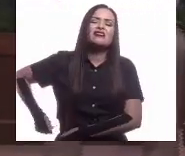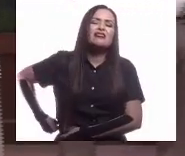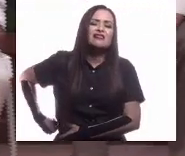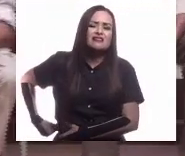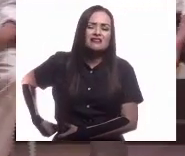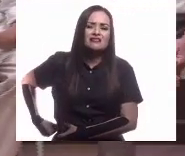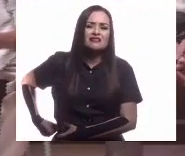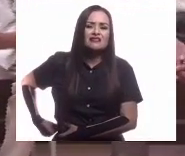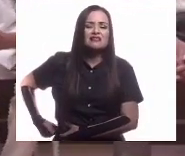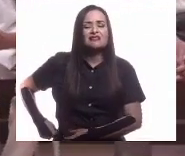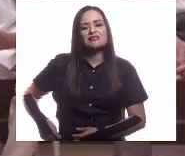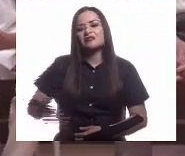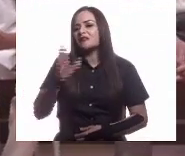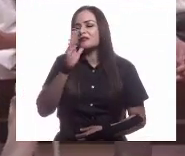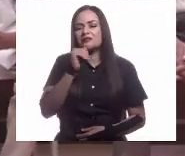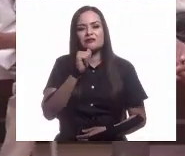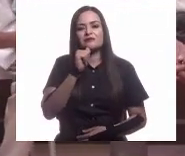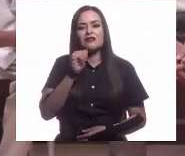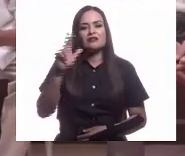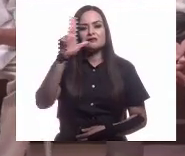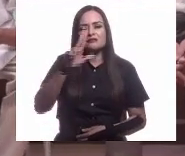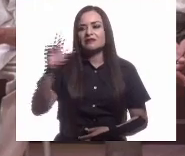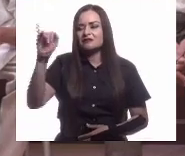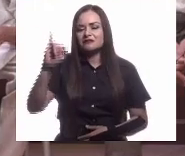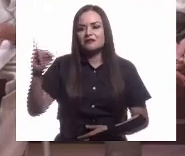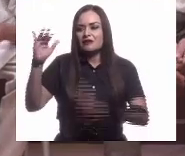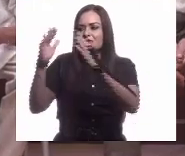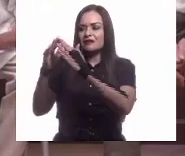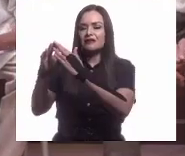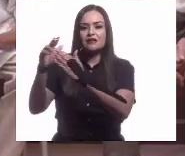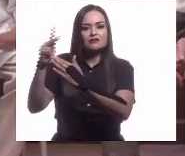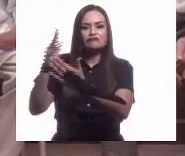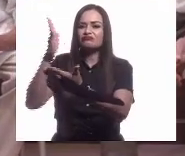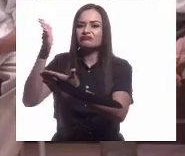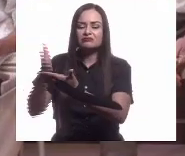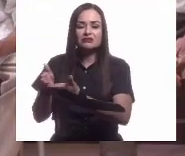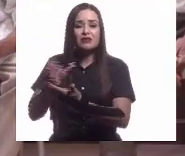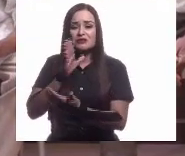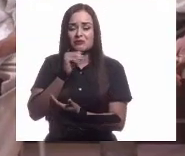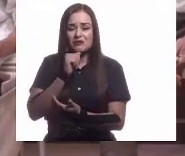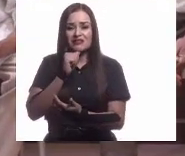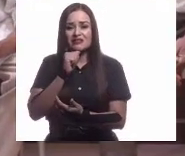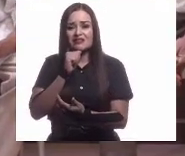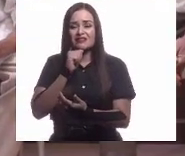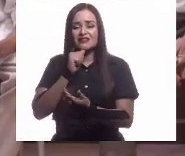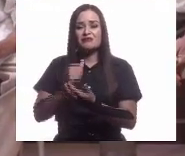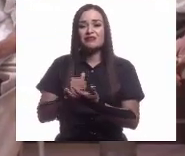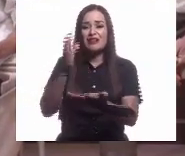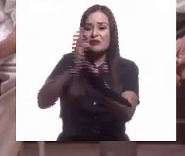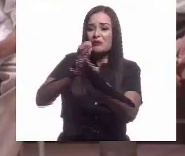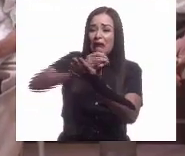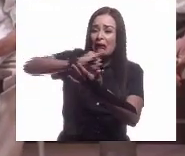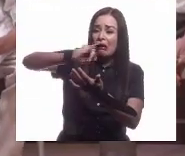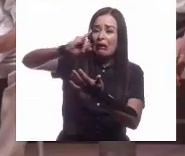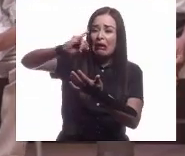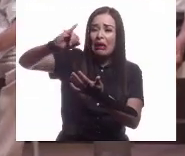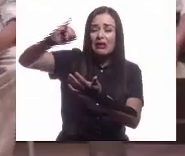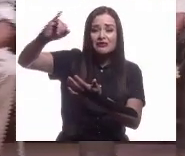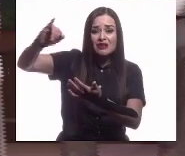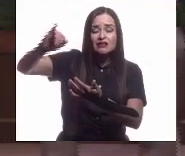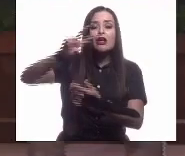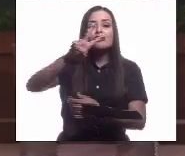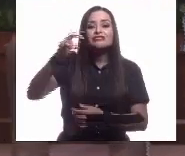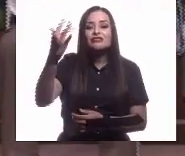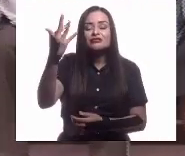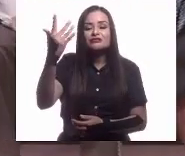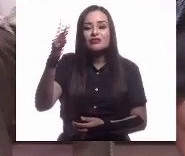puede regresar martes y jueves a su casa porque resulta que vive en Ciudad Insurgentes. Para los que no son de aquí, está a